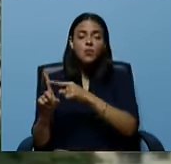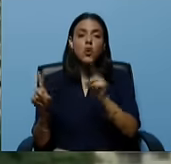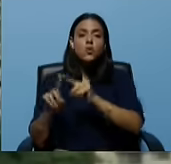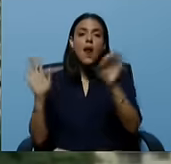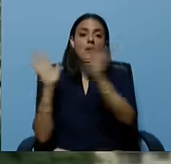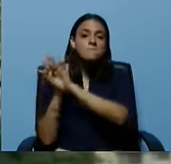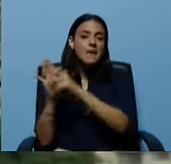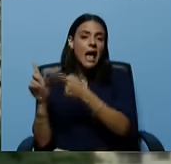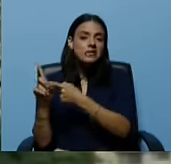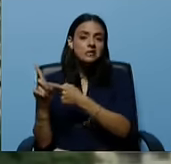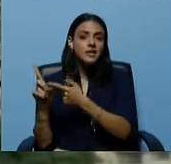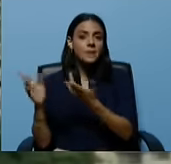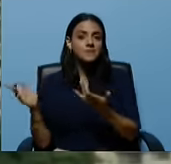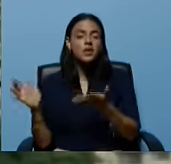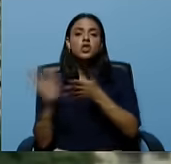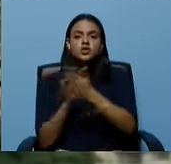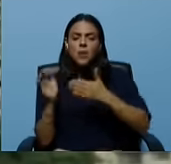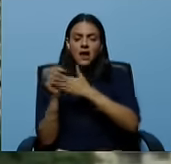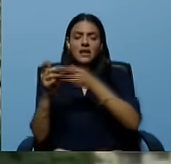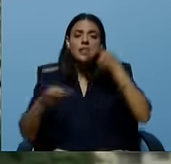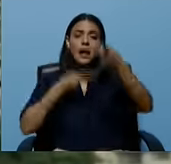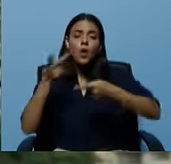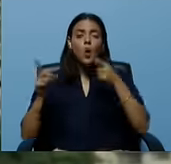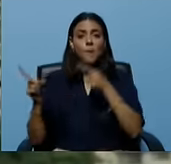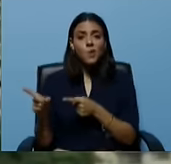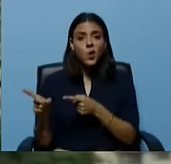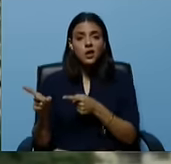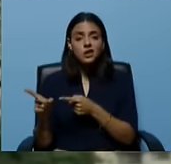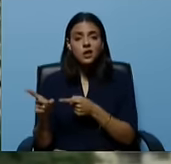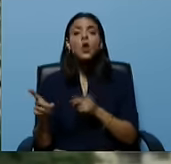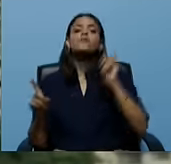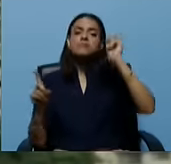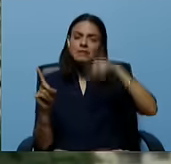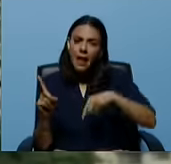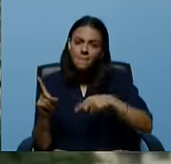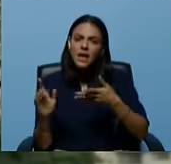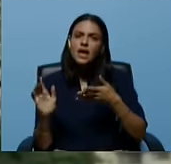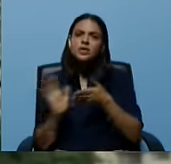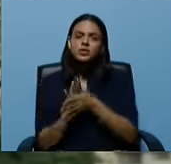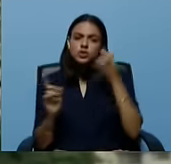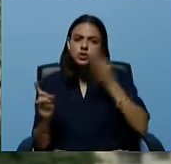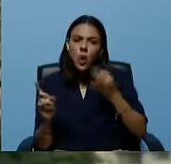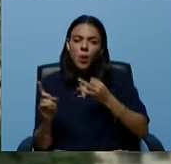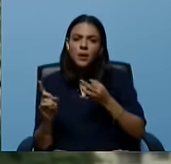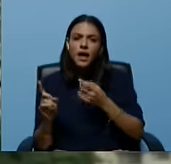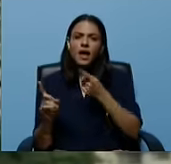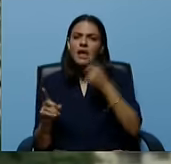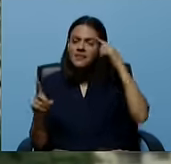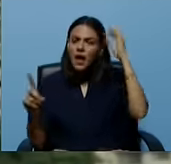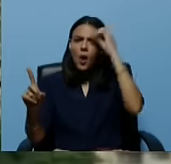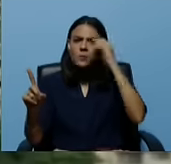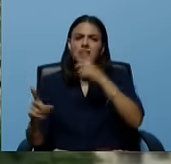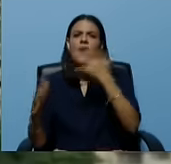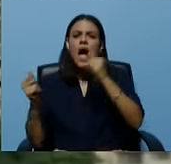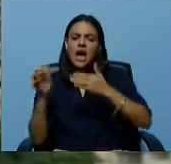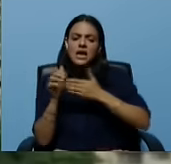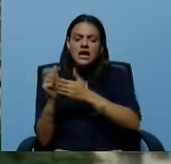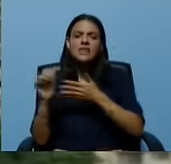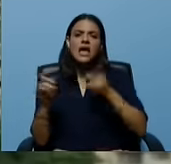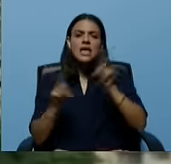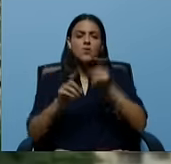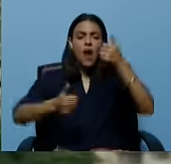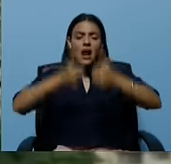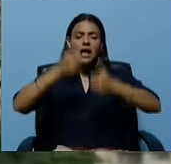su liderazgo político y también a la causa que él ha liderado como